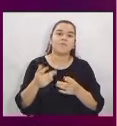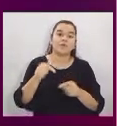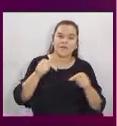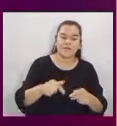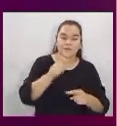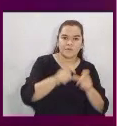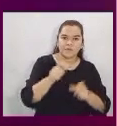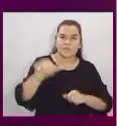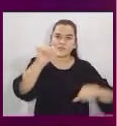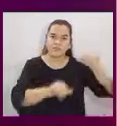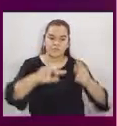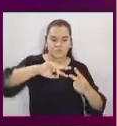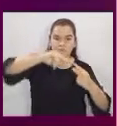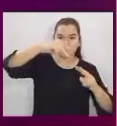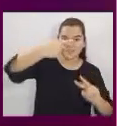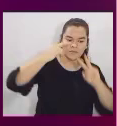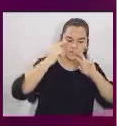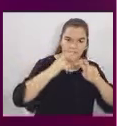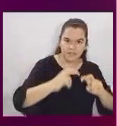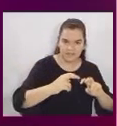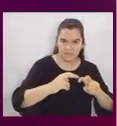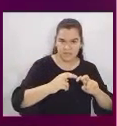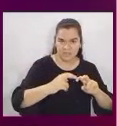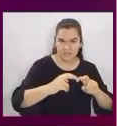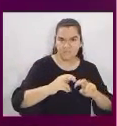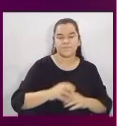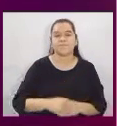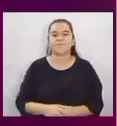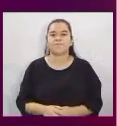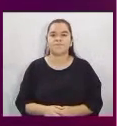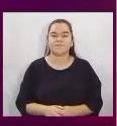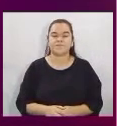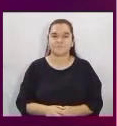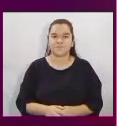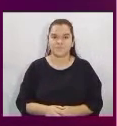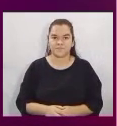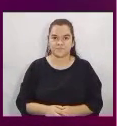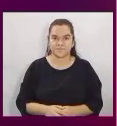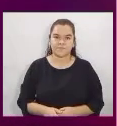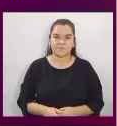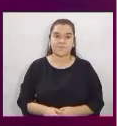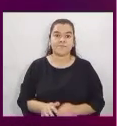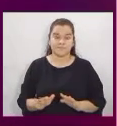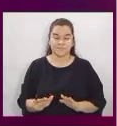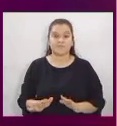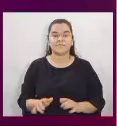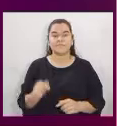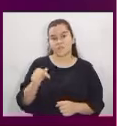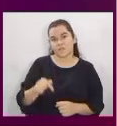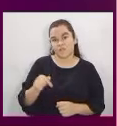reemplazado por técnicas, por terapias génicas que tratan con vectores virales.